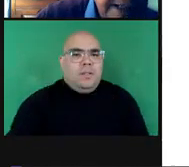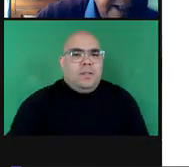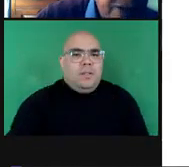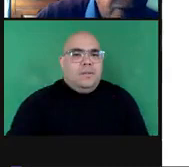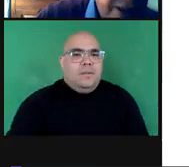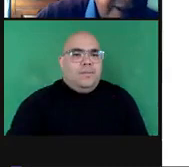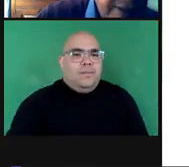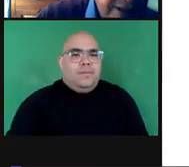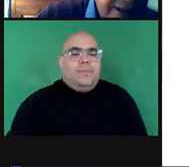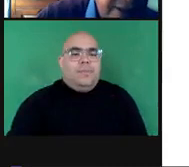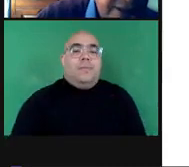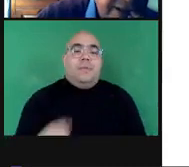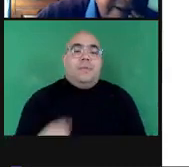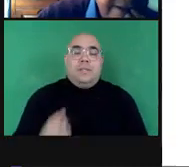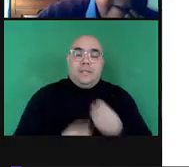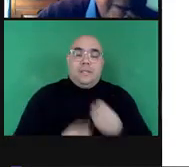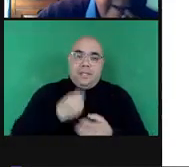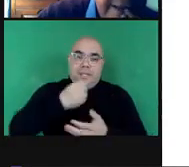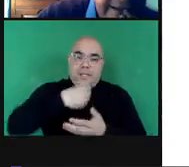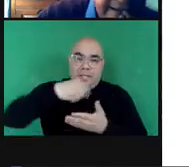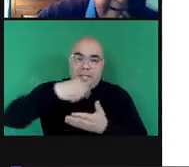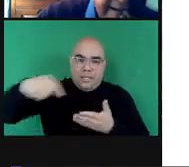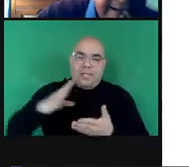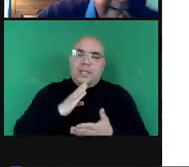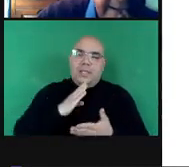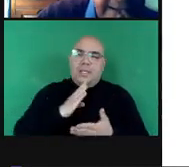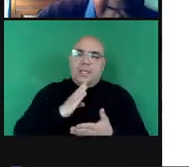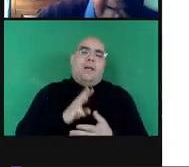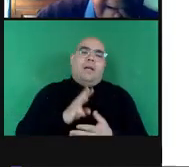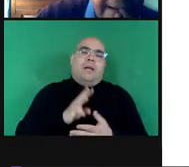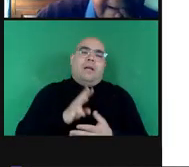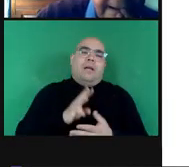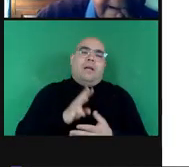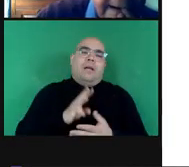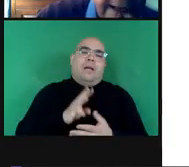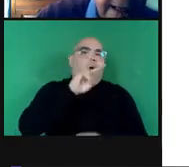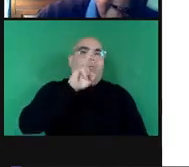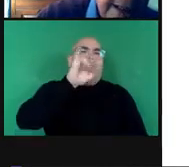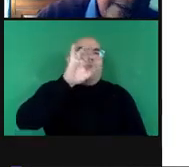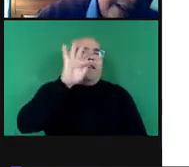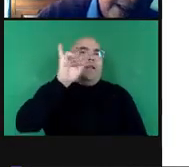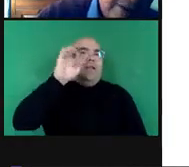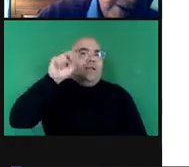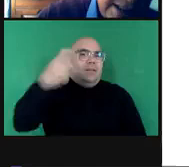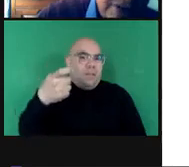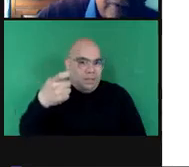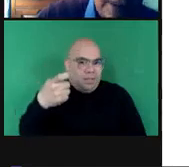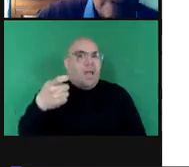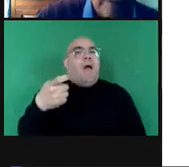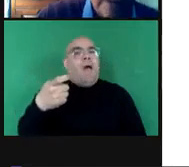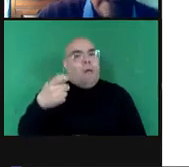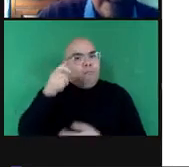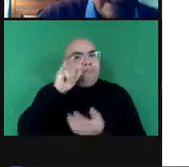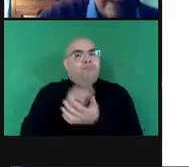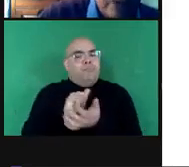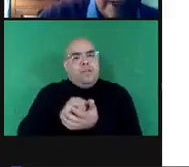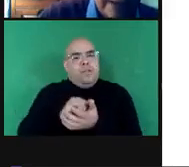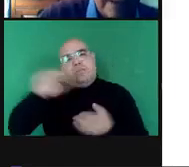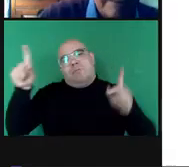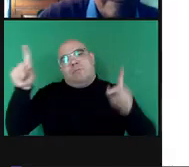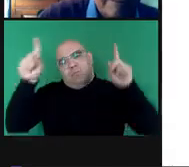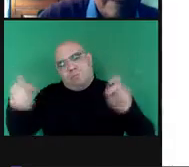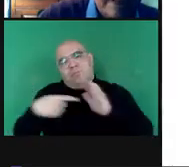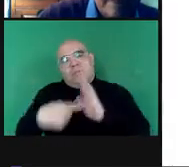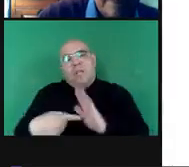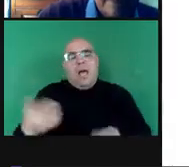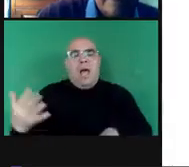el de escritura, o que llaman write también, writing, y el ya lo que es arte urbano, el mural.